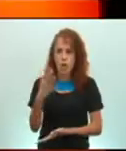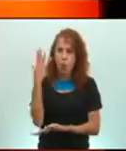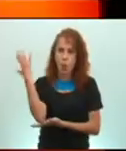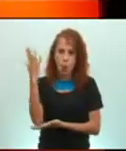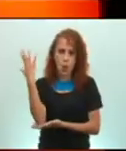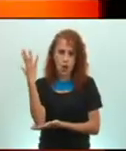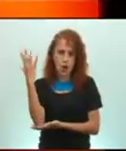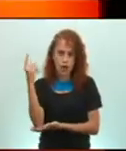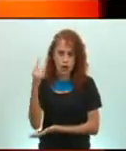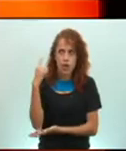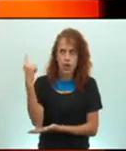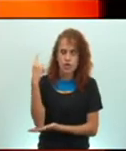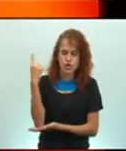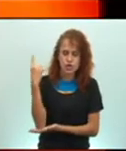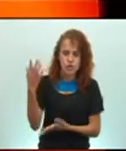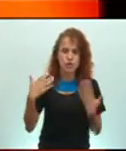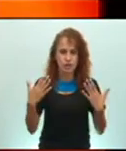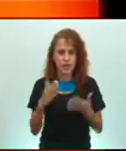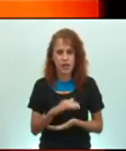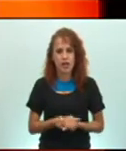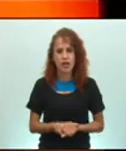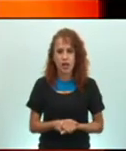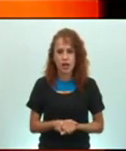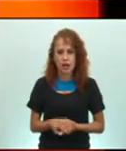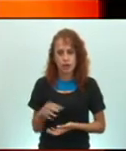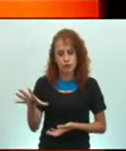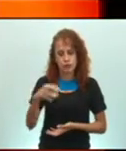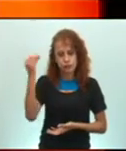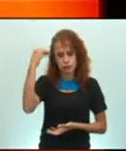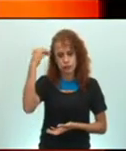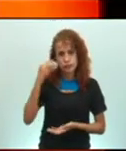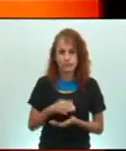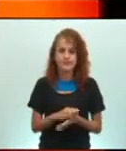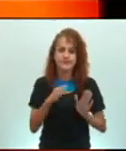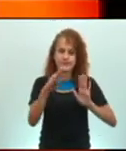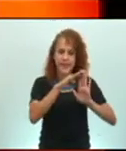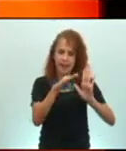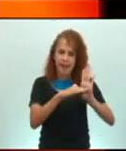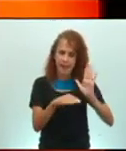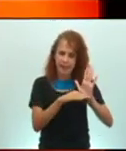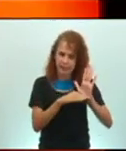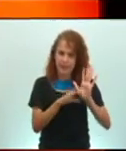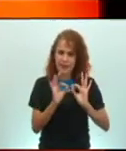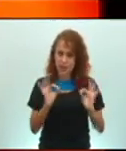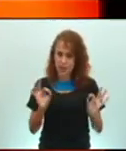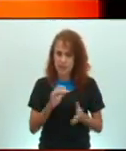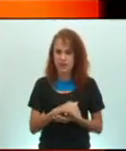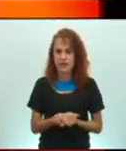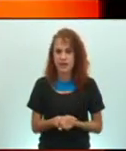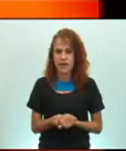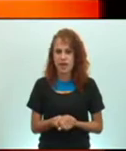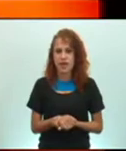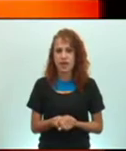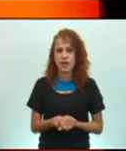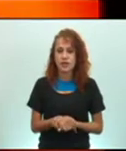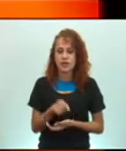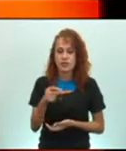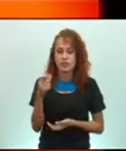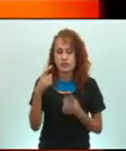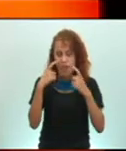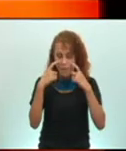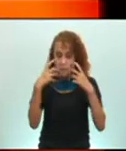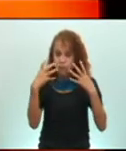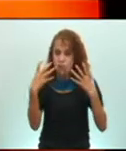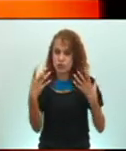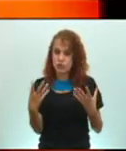Los huracanes, los ciclones tropicales, como todos los conocemos, tienen características específicas y es el fenómeno meteorológico